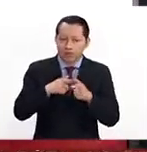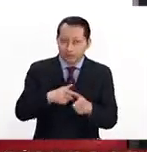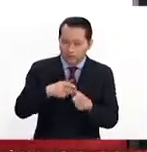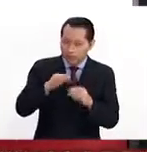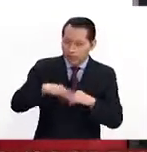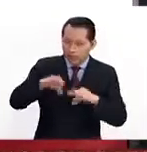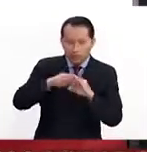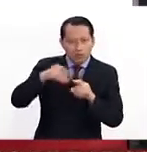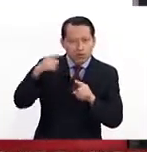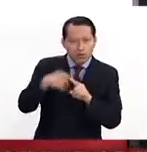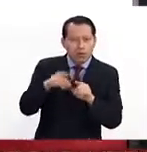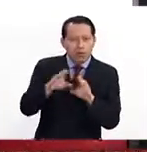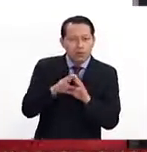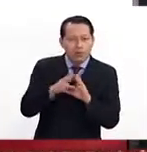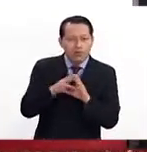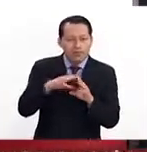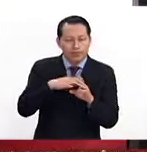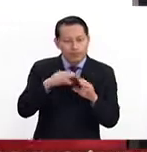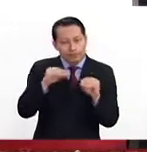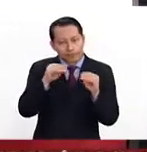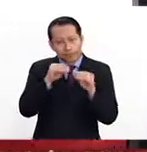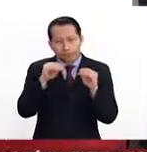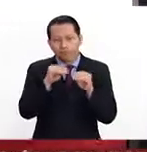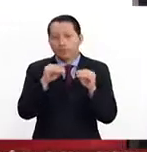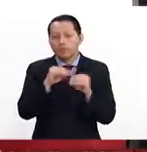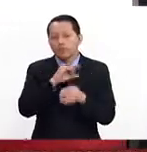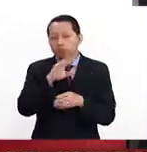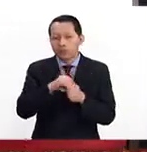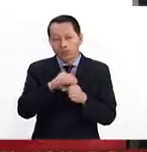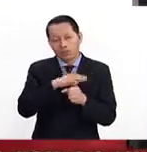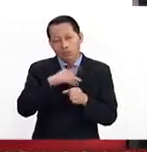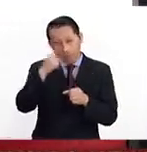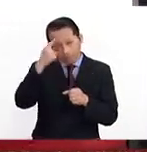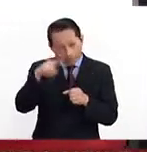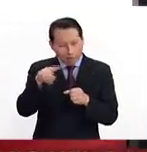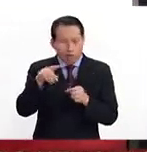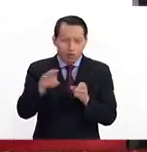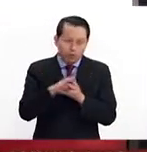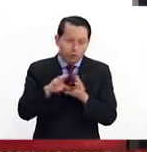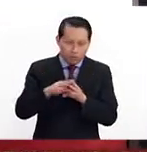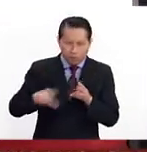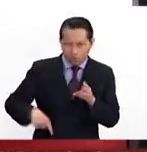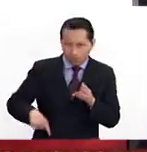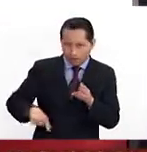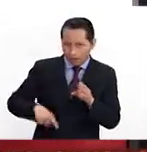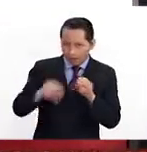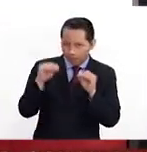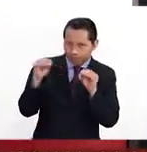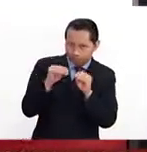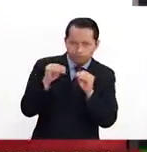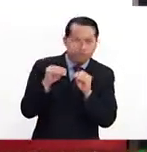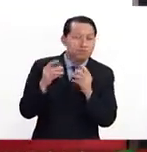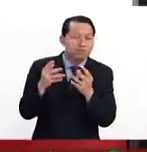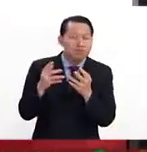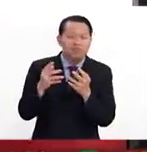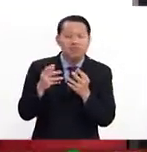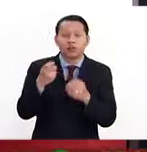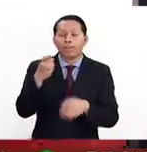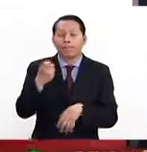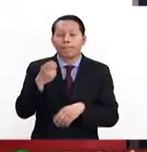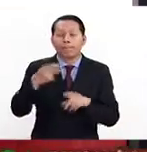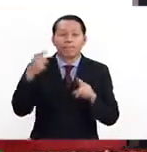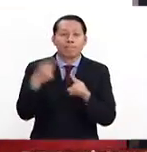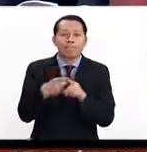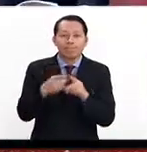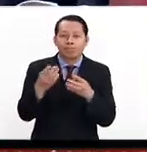a pues toda la negociación diplomática, ¿no? Y en este sentido lo que hacen es pues